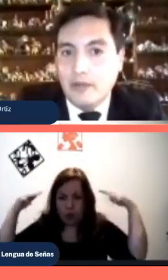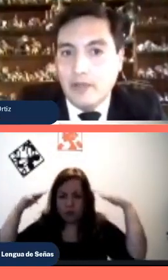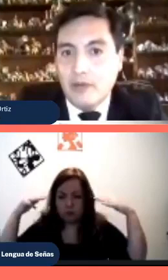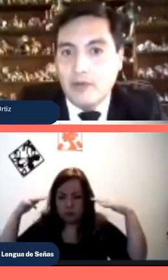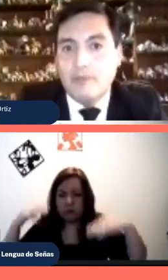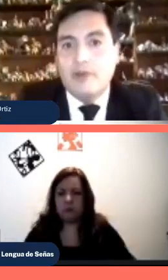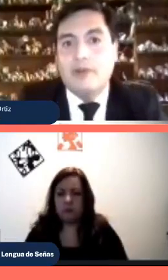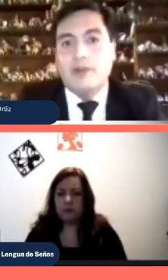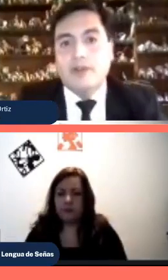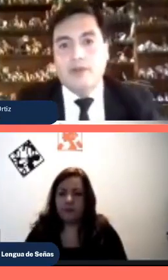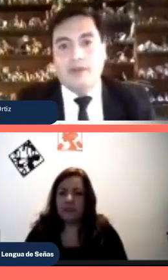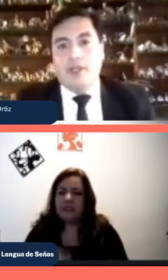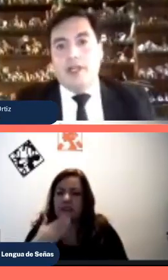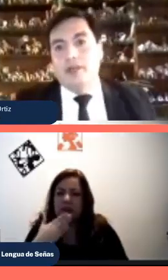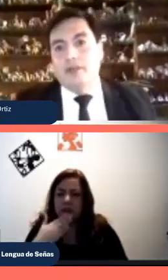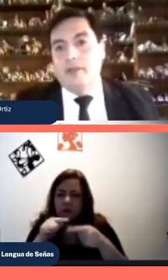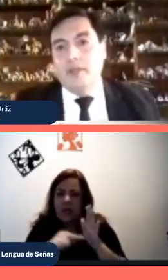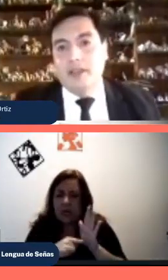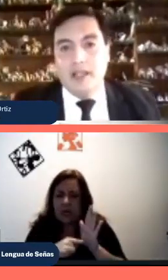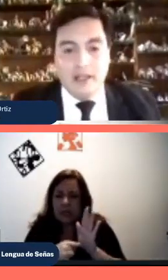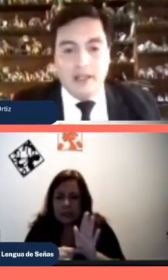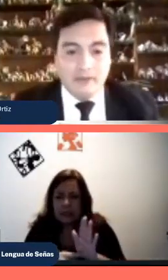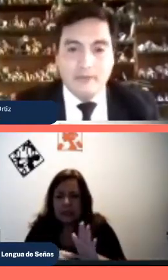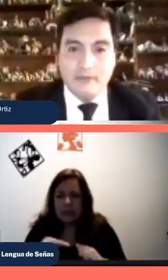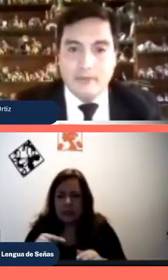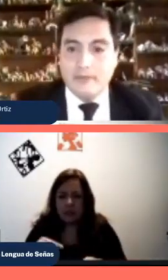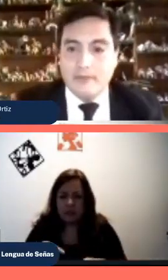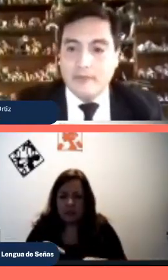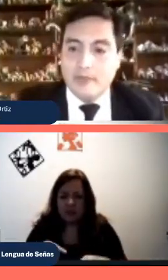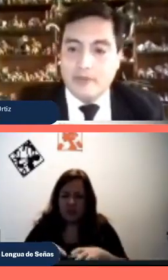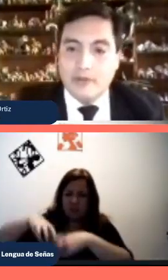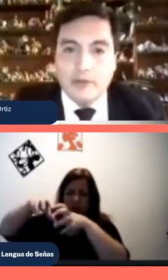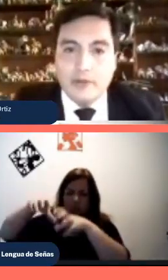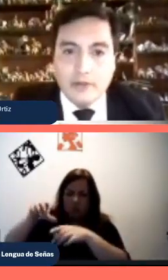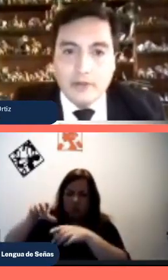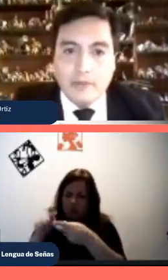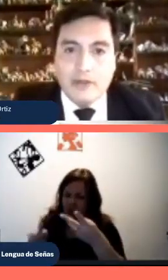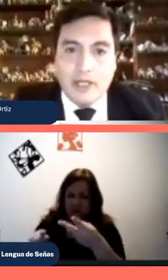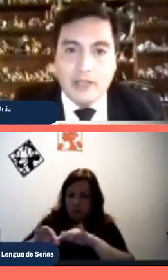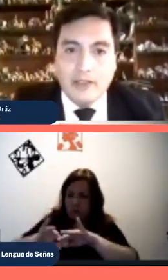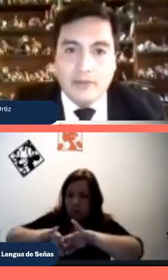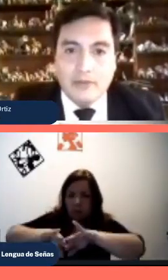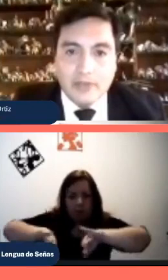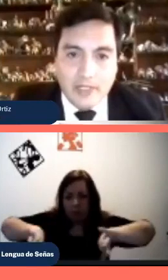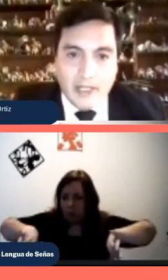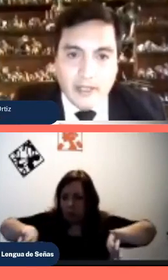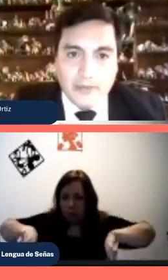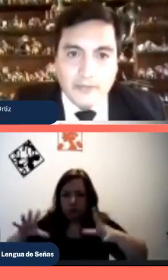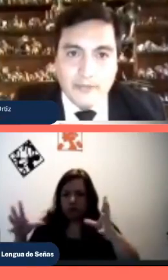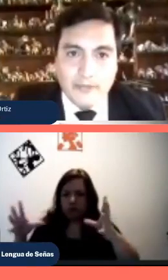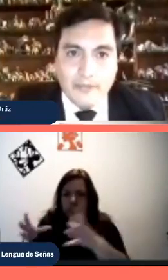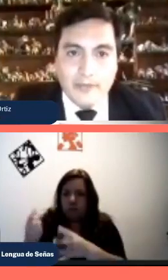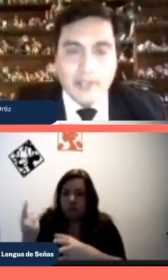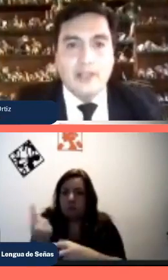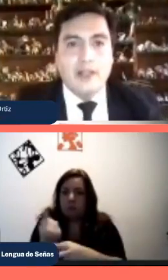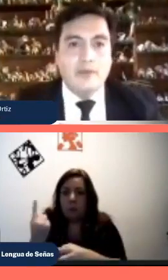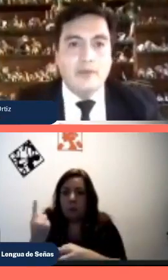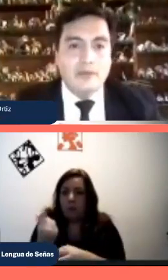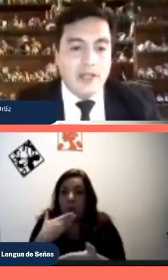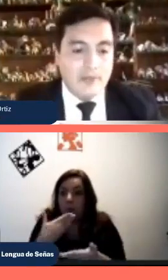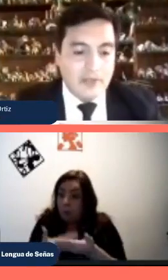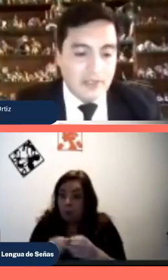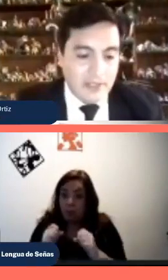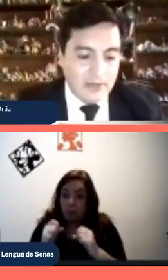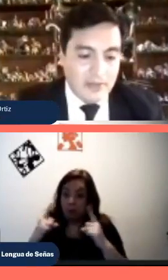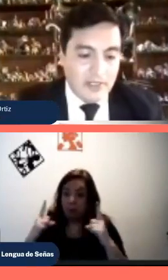de dinosaurios, pero que se encontraría totalmente aislado, nuestro Domeicodactylus ceciliae. Y aquí tenemos